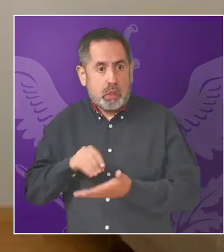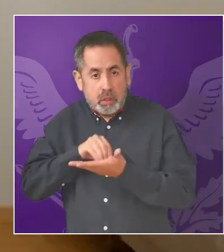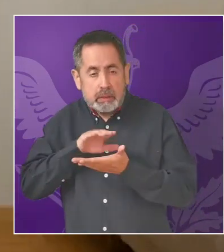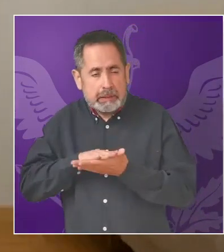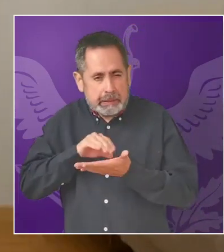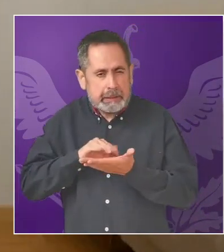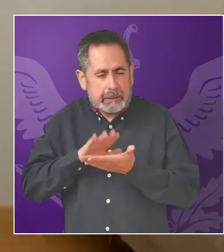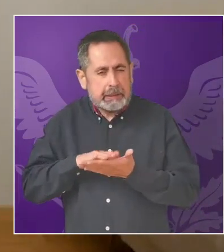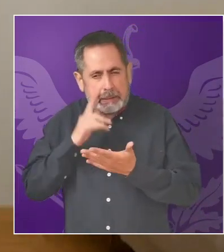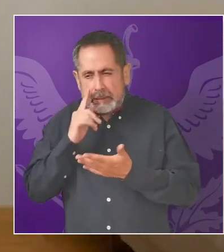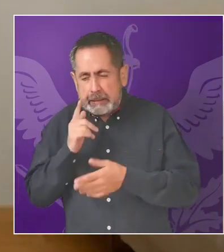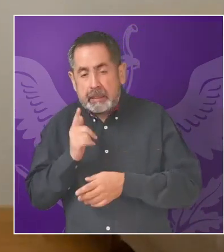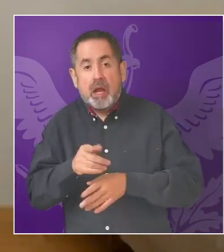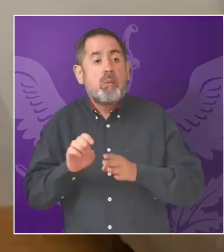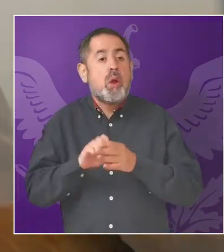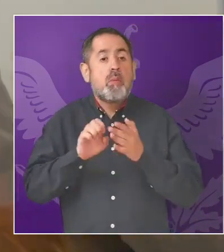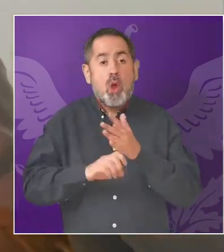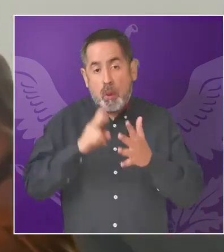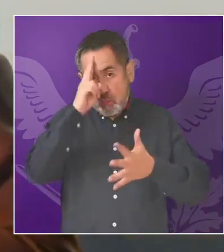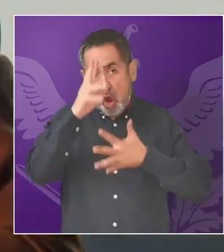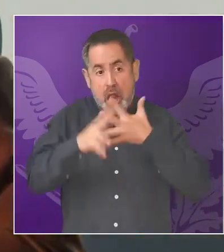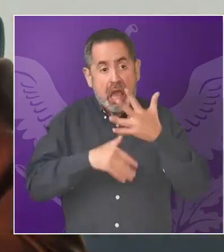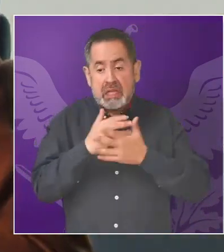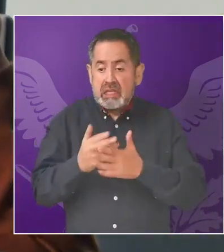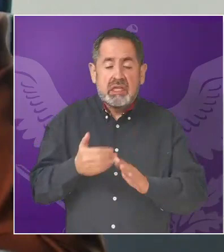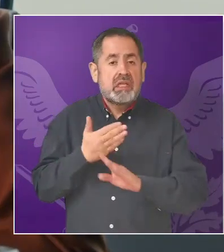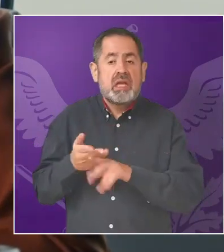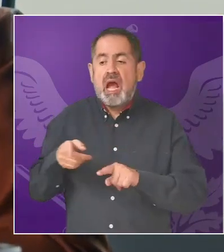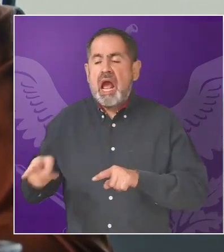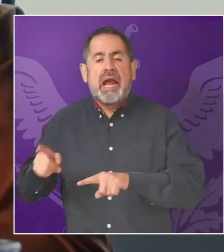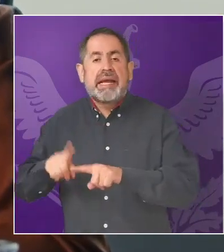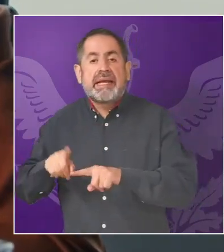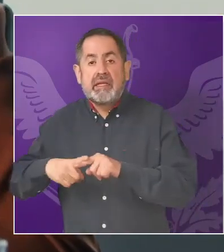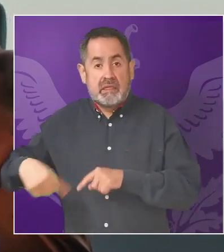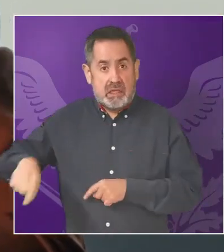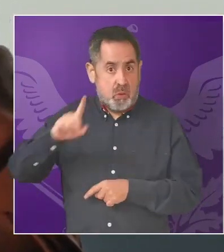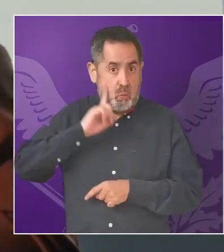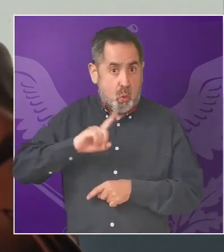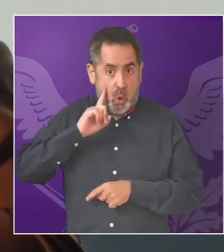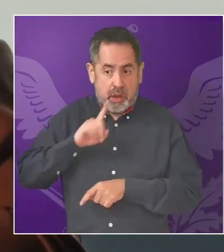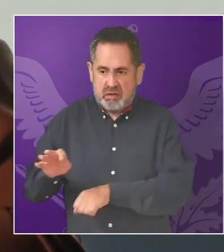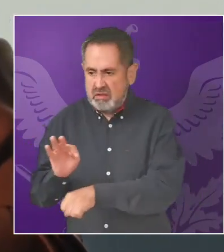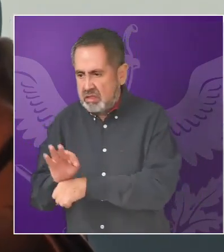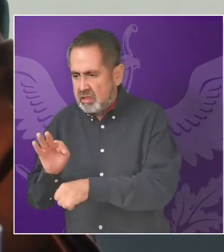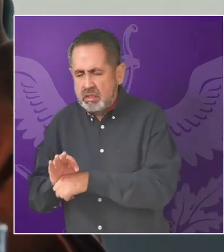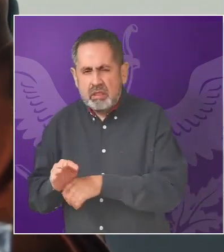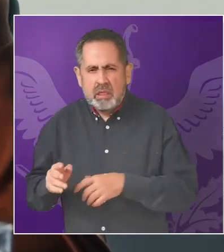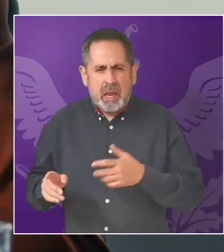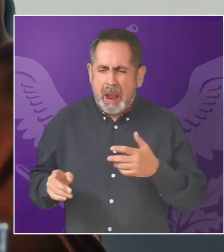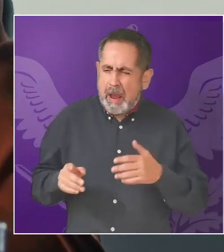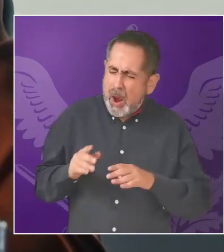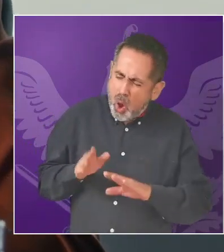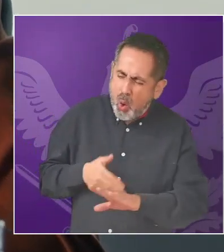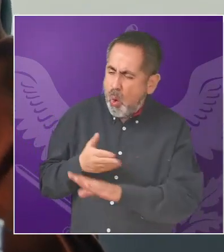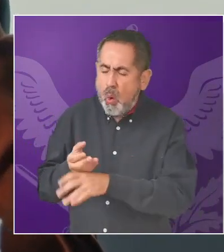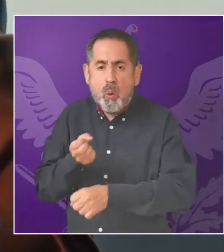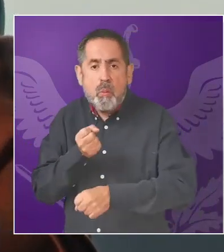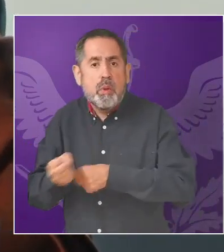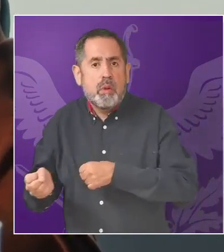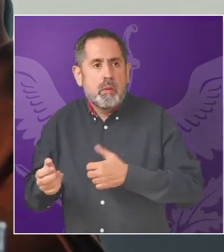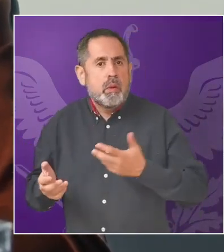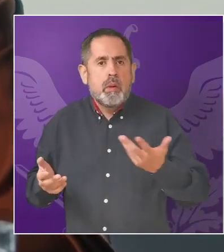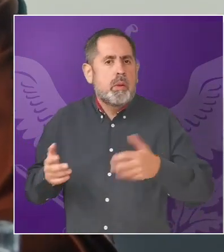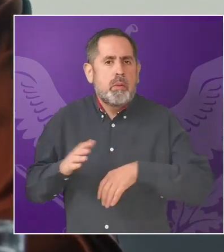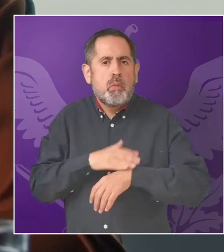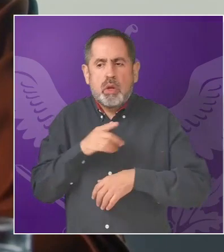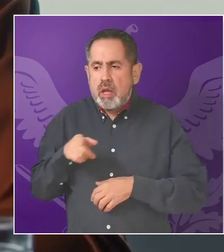ejemplo, documentado casos de violencia en contra de personas defensoras en donde la principal línea de investigación